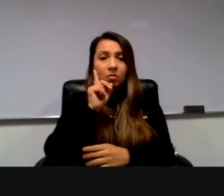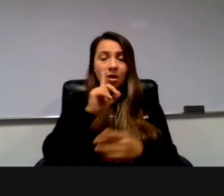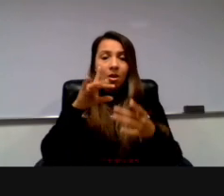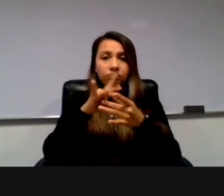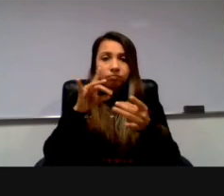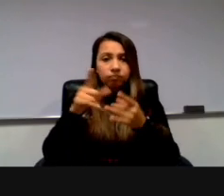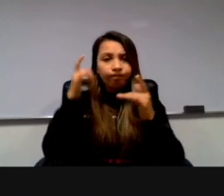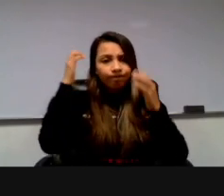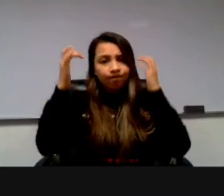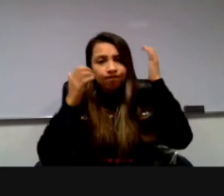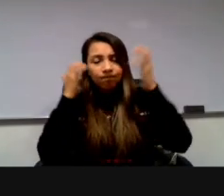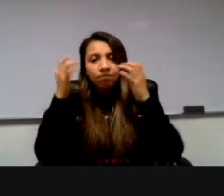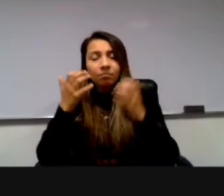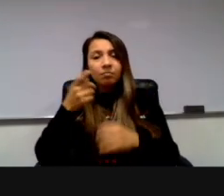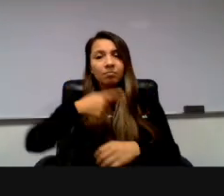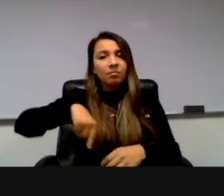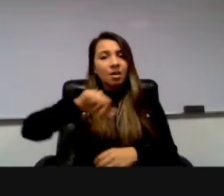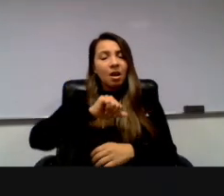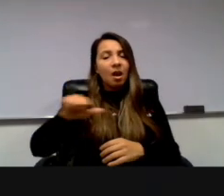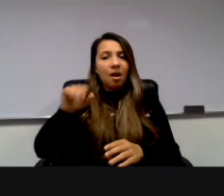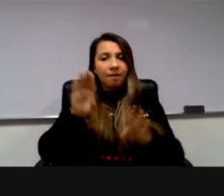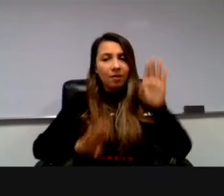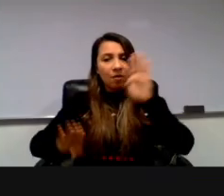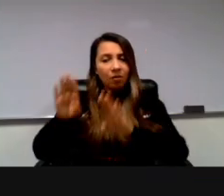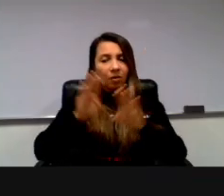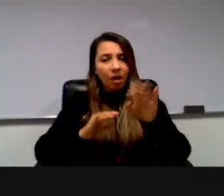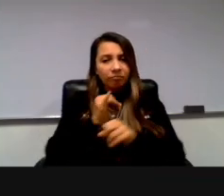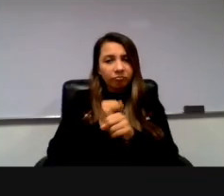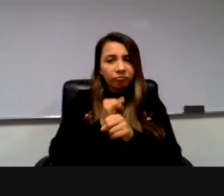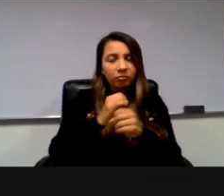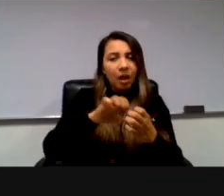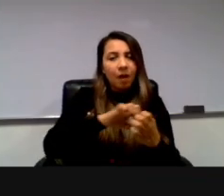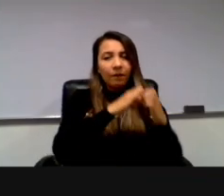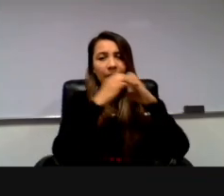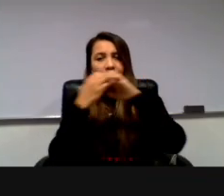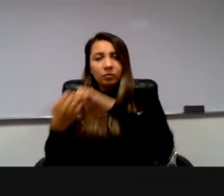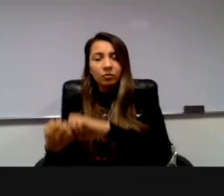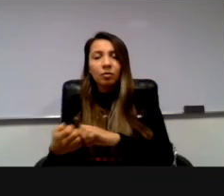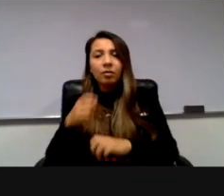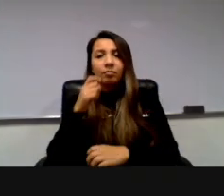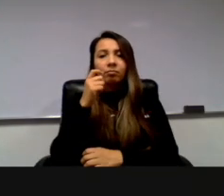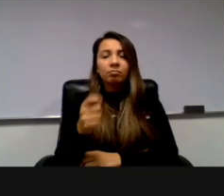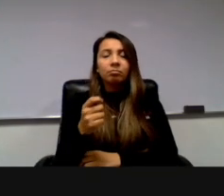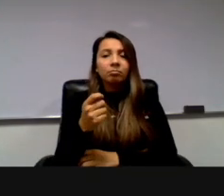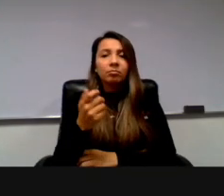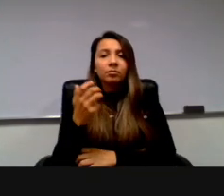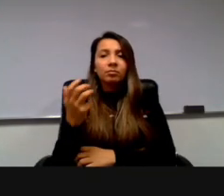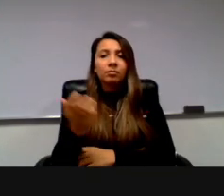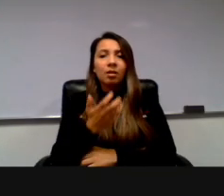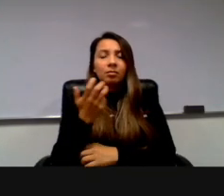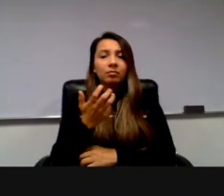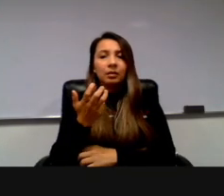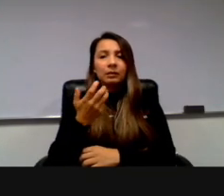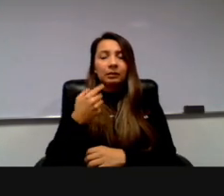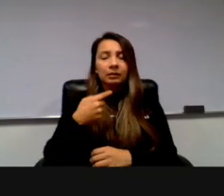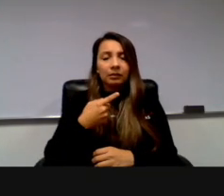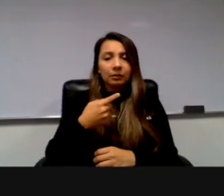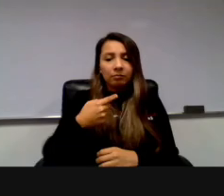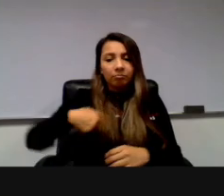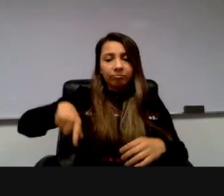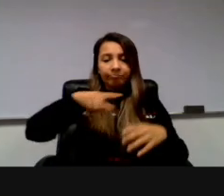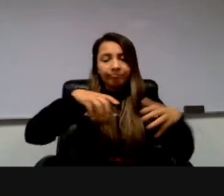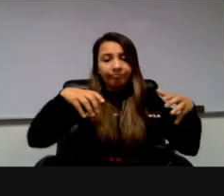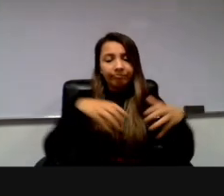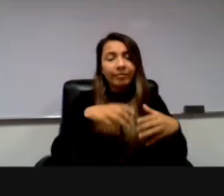biólogos evolutivos hacemos, ¿no? Y entonces ella dice, bueno, pues que los biólogos evolutivos estamos en un predicamento, al igual que